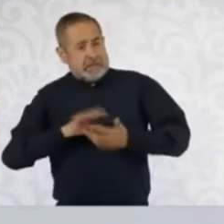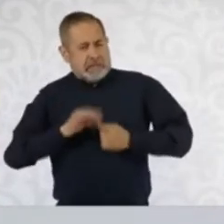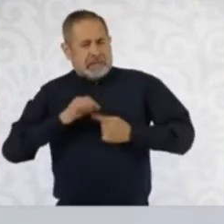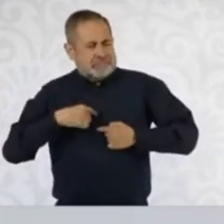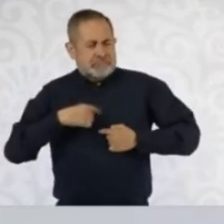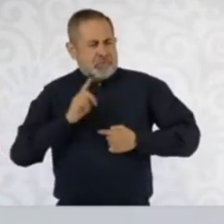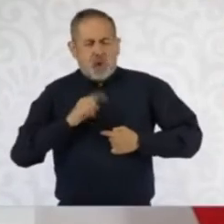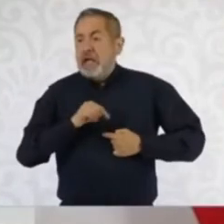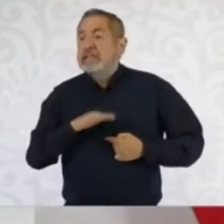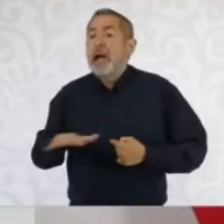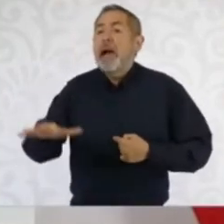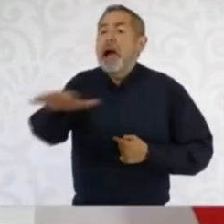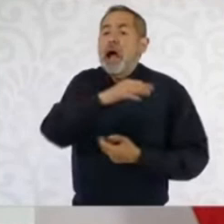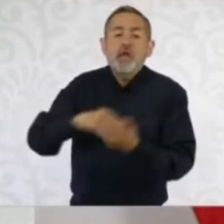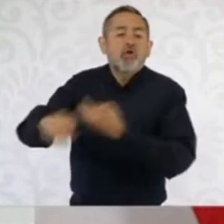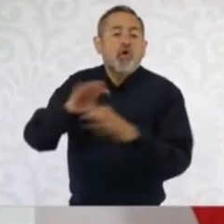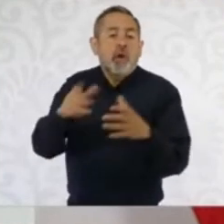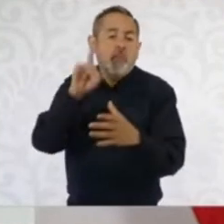viviendo México.